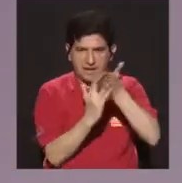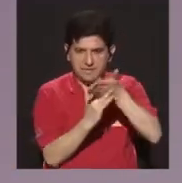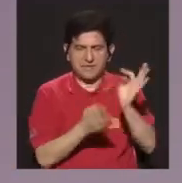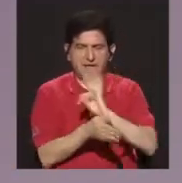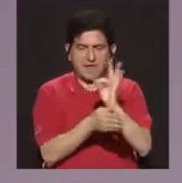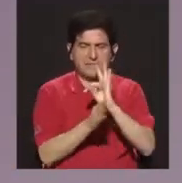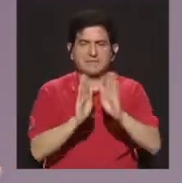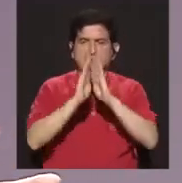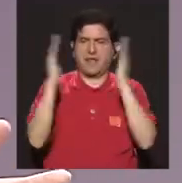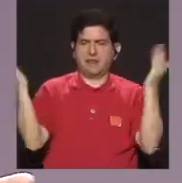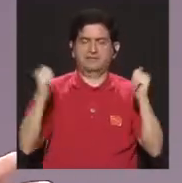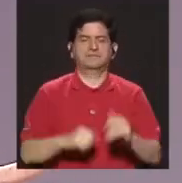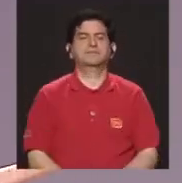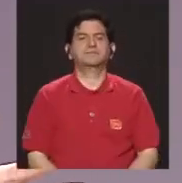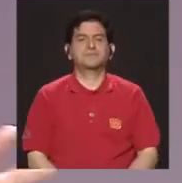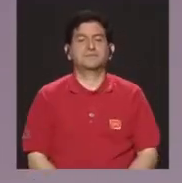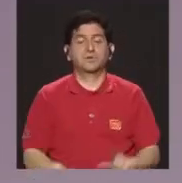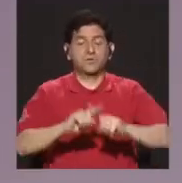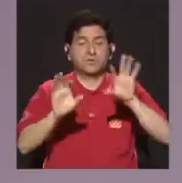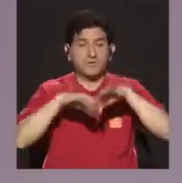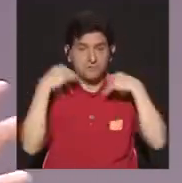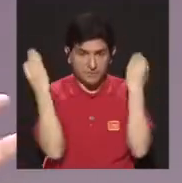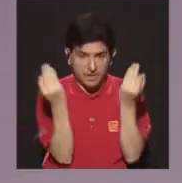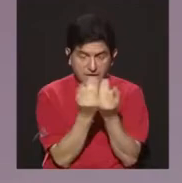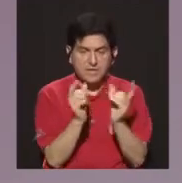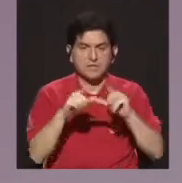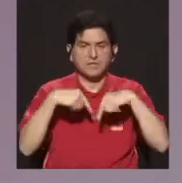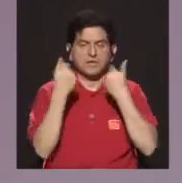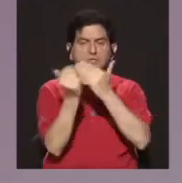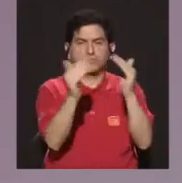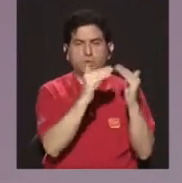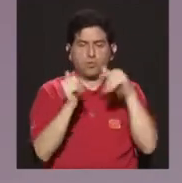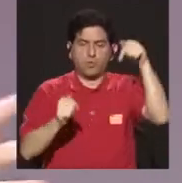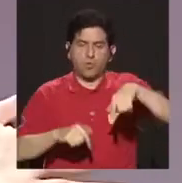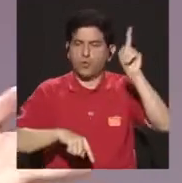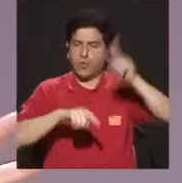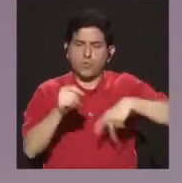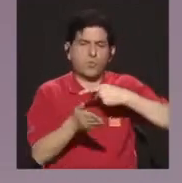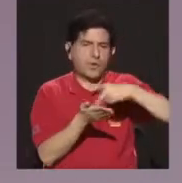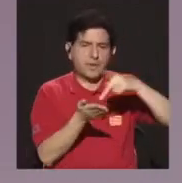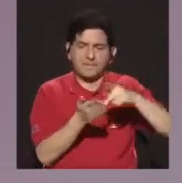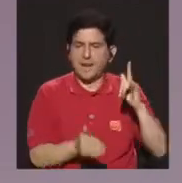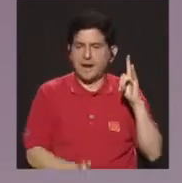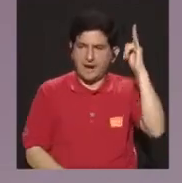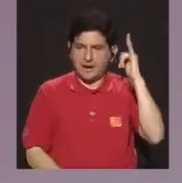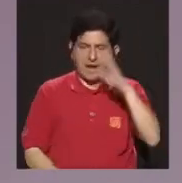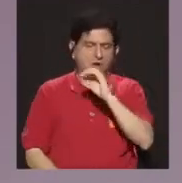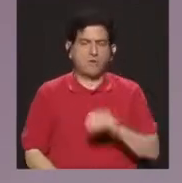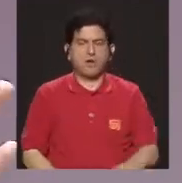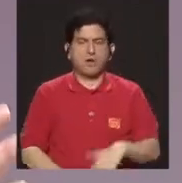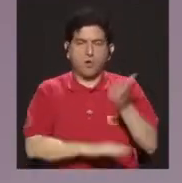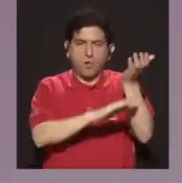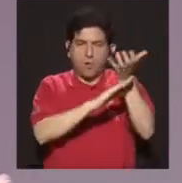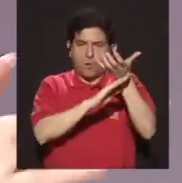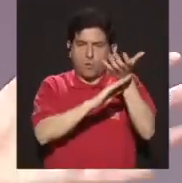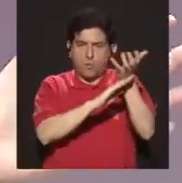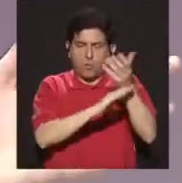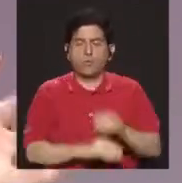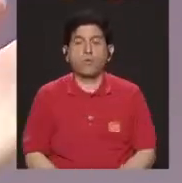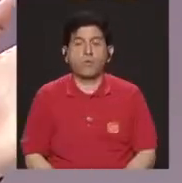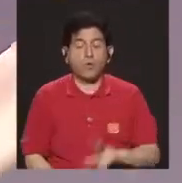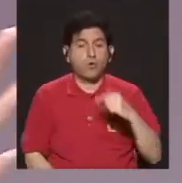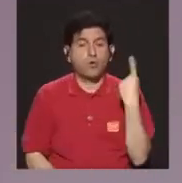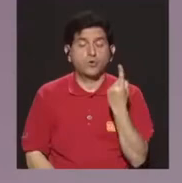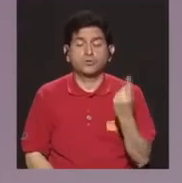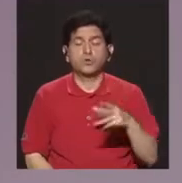televisión abierta y hay incluso muchas familias muchos grupos poblacionales que me ponen no pueden pagar cable satélite entonces no sólo se van a quedar con los